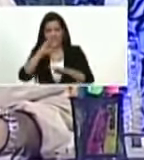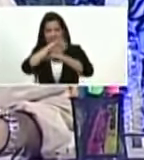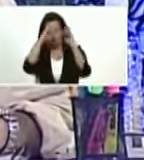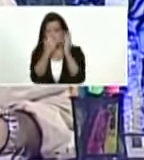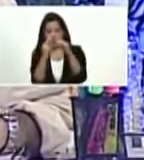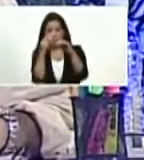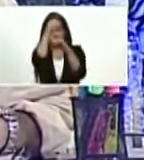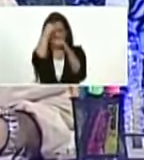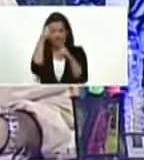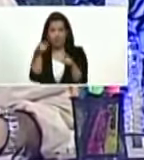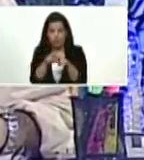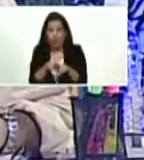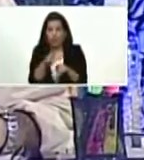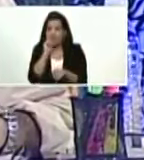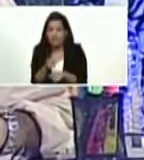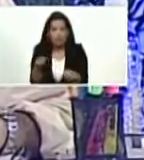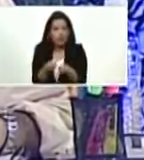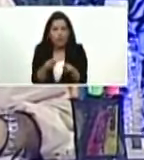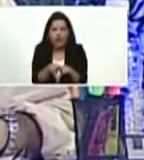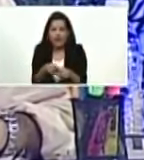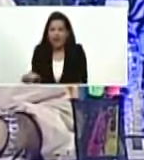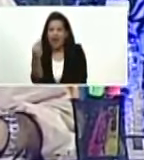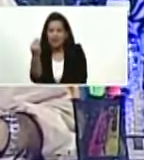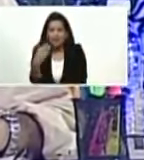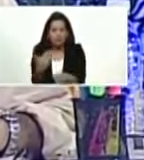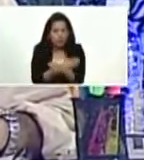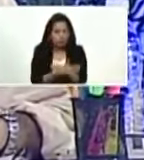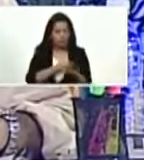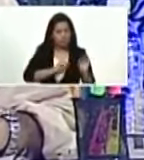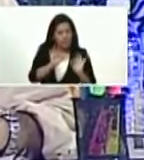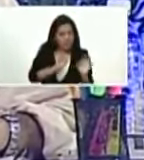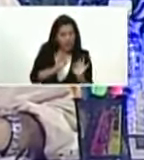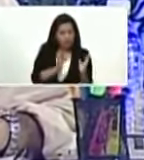esa exigencia y calidad.